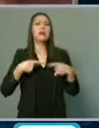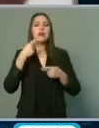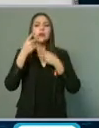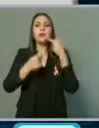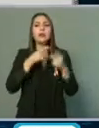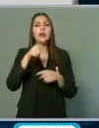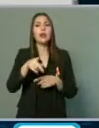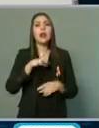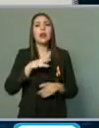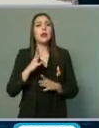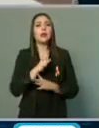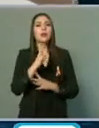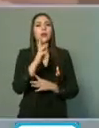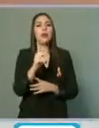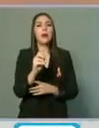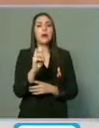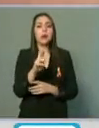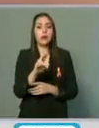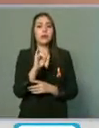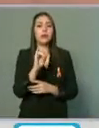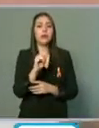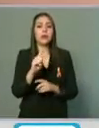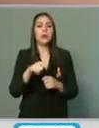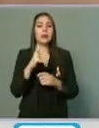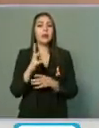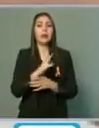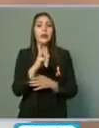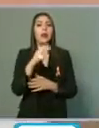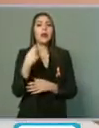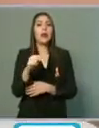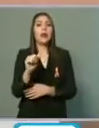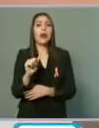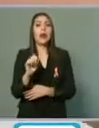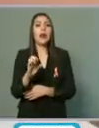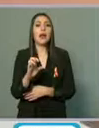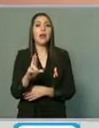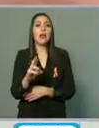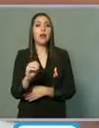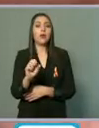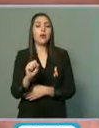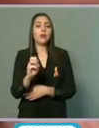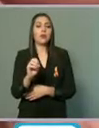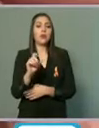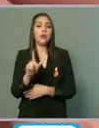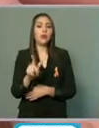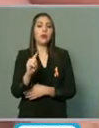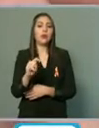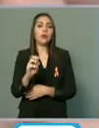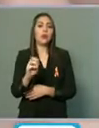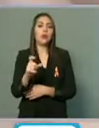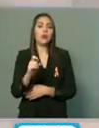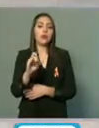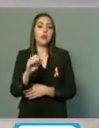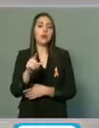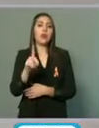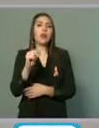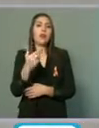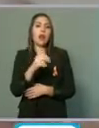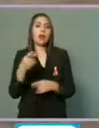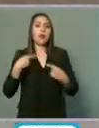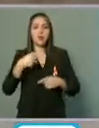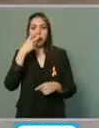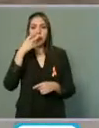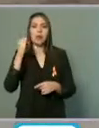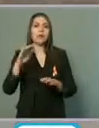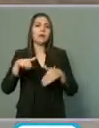dispositivo es que emite vapor, y ahí hay que ser muy claros, emite aerosol tóxico, que le va a hacer daño a quien lo fuma y a quien está alrededor. De